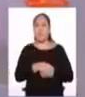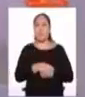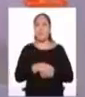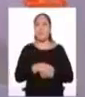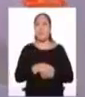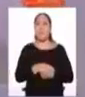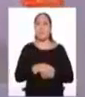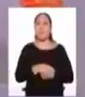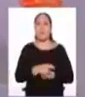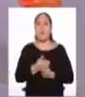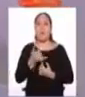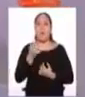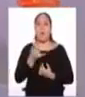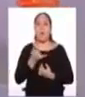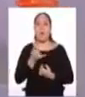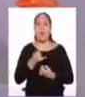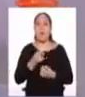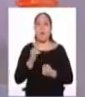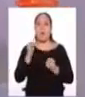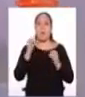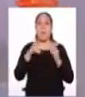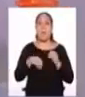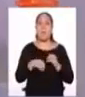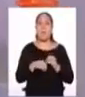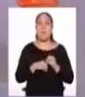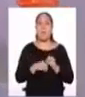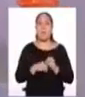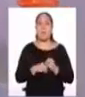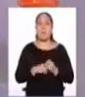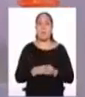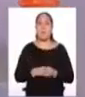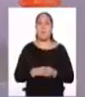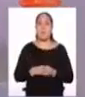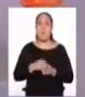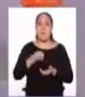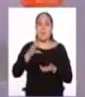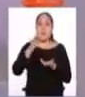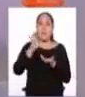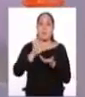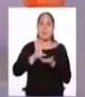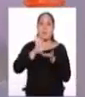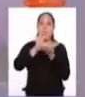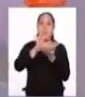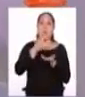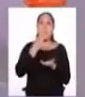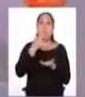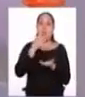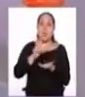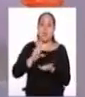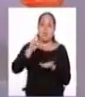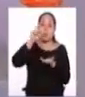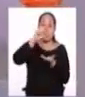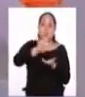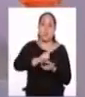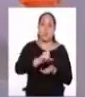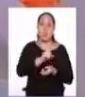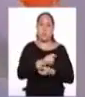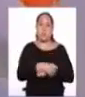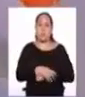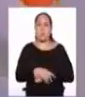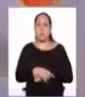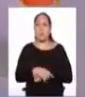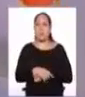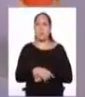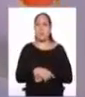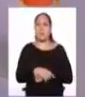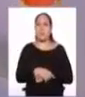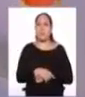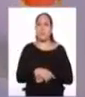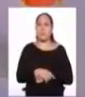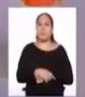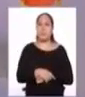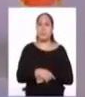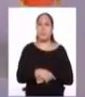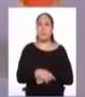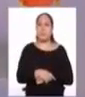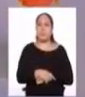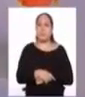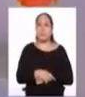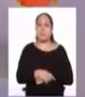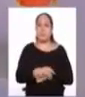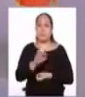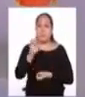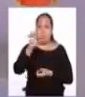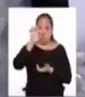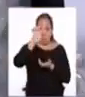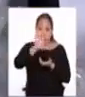Ahora solo queda colocar el tarrito de pintura en medio del plástico. El tarro de pintura en medio.